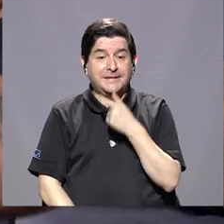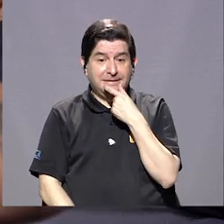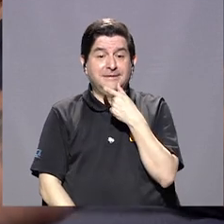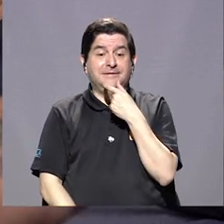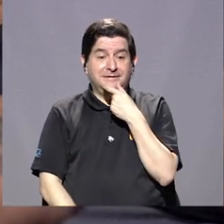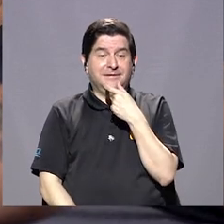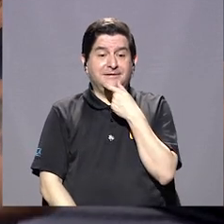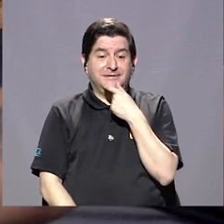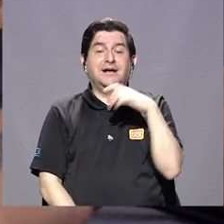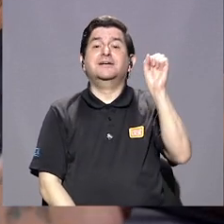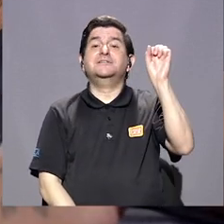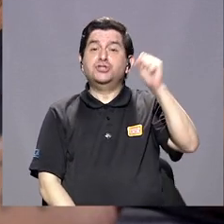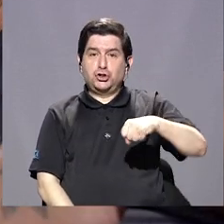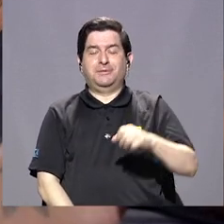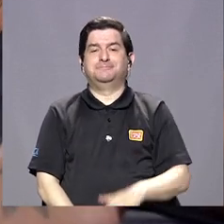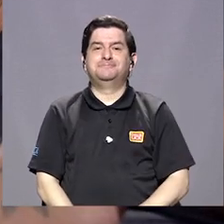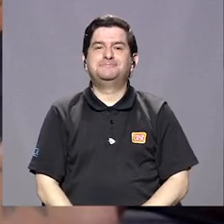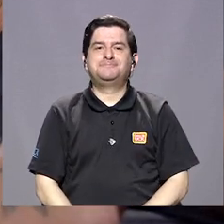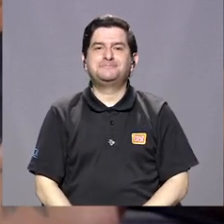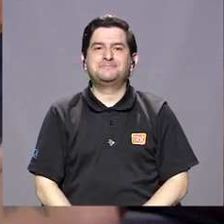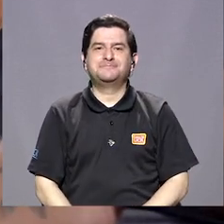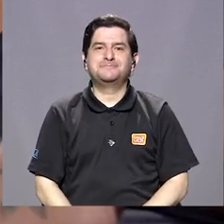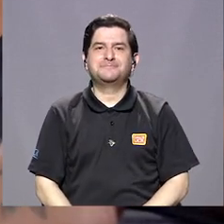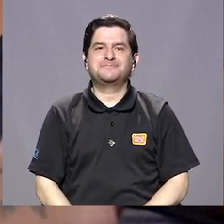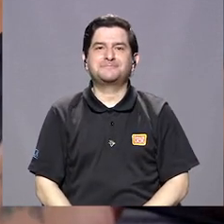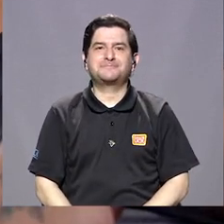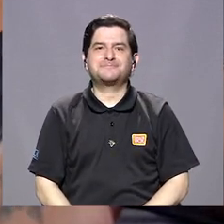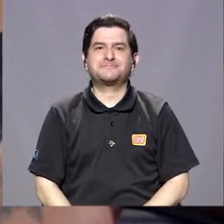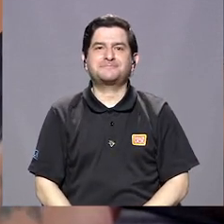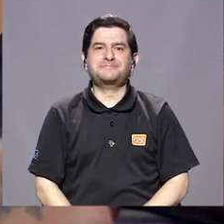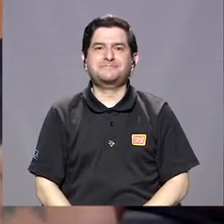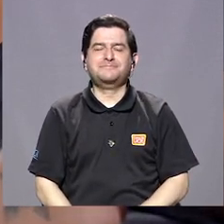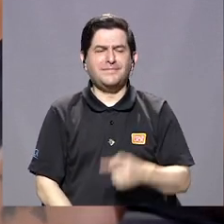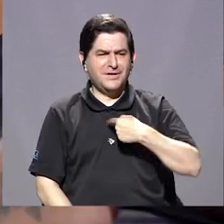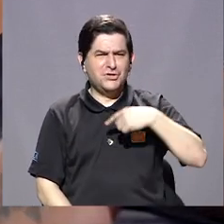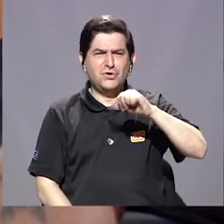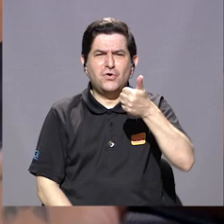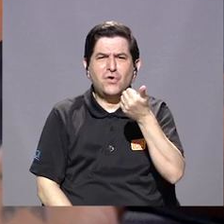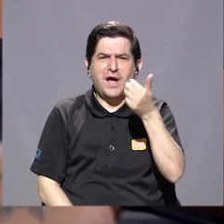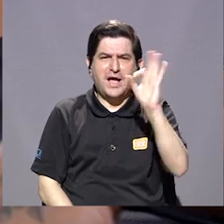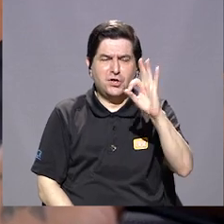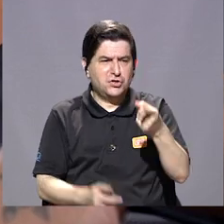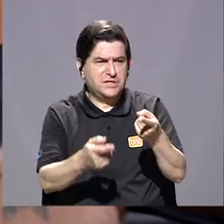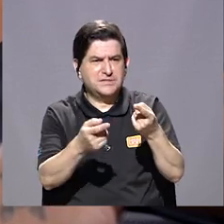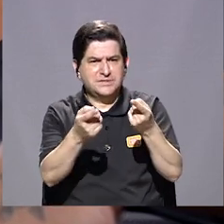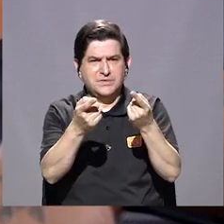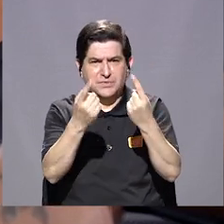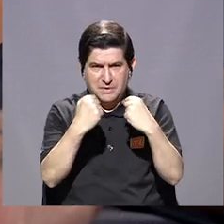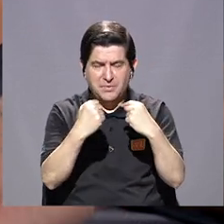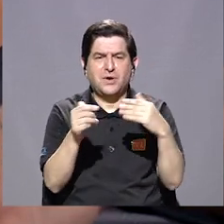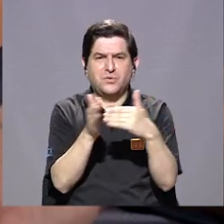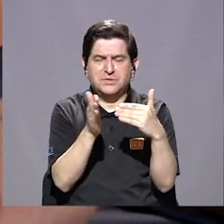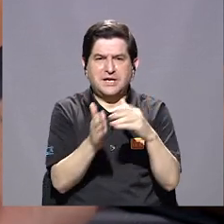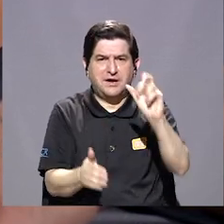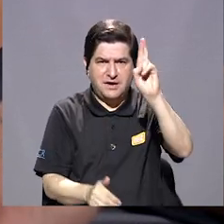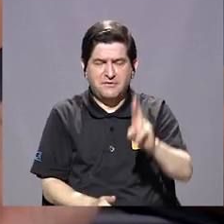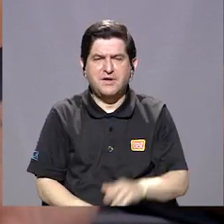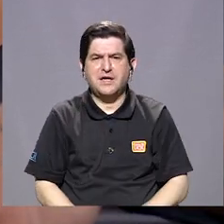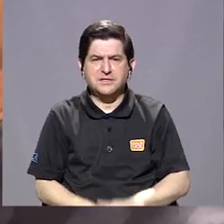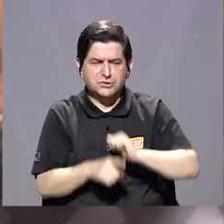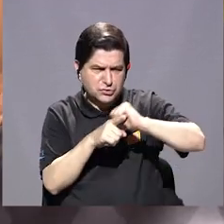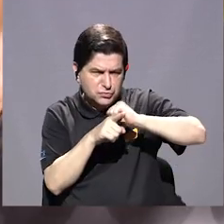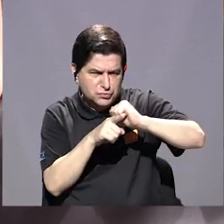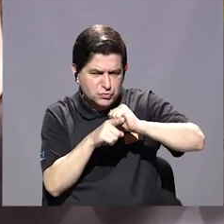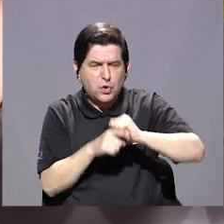Sí, entre bueno, yo a los 19 vengo a Costa Rica de nuevo y empiezo a entrenar